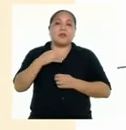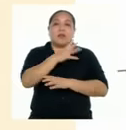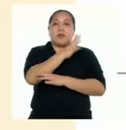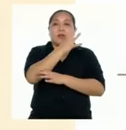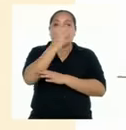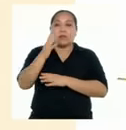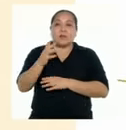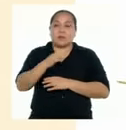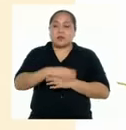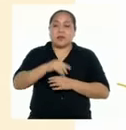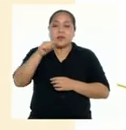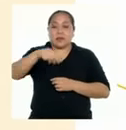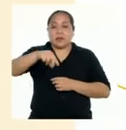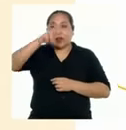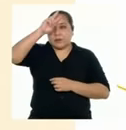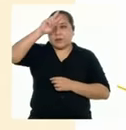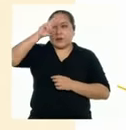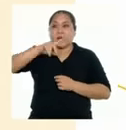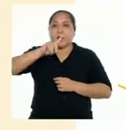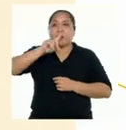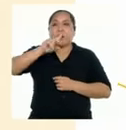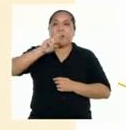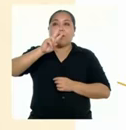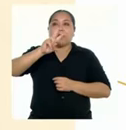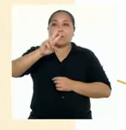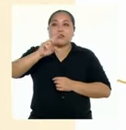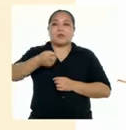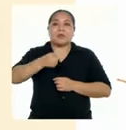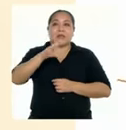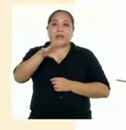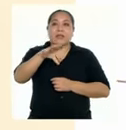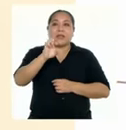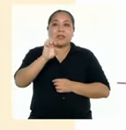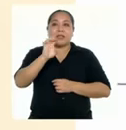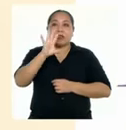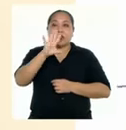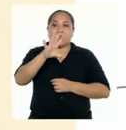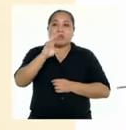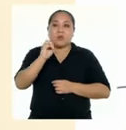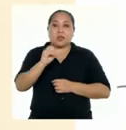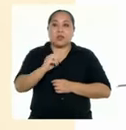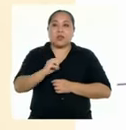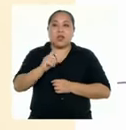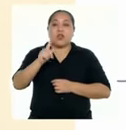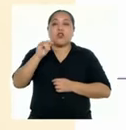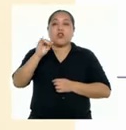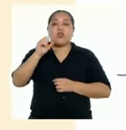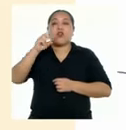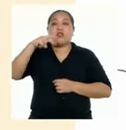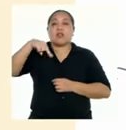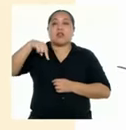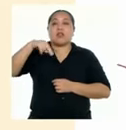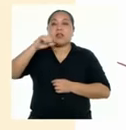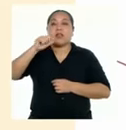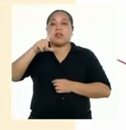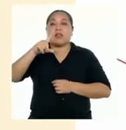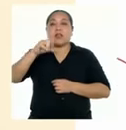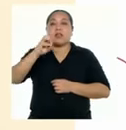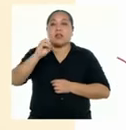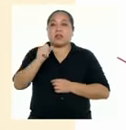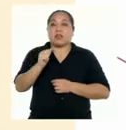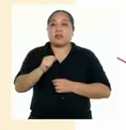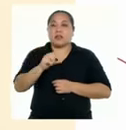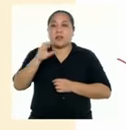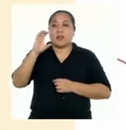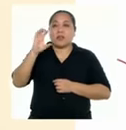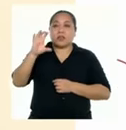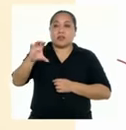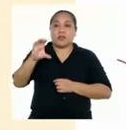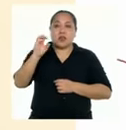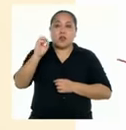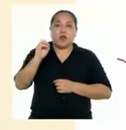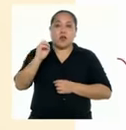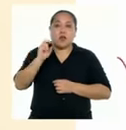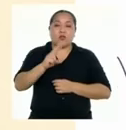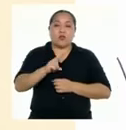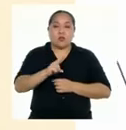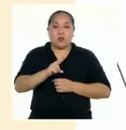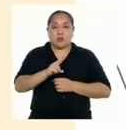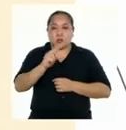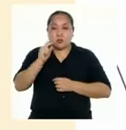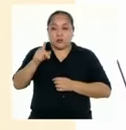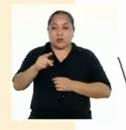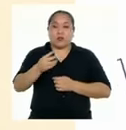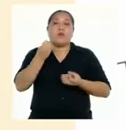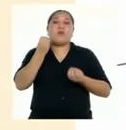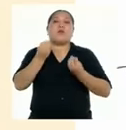de 2.550 toneladas por hora de dióxido de carbono, debido al uso de combustibles fósiles, es decir, de energía